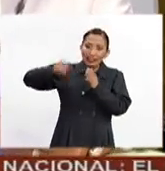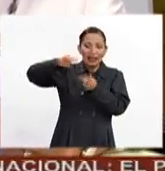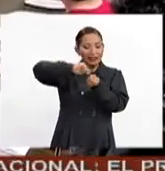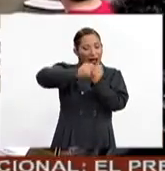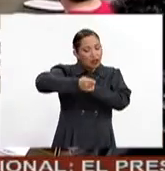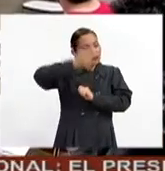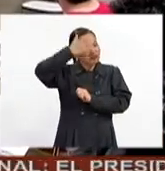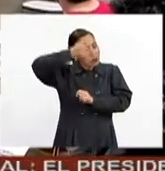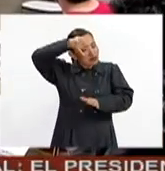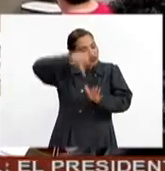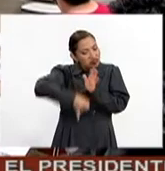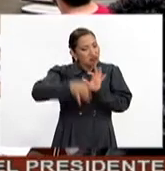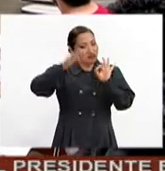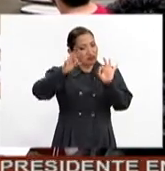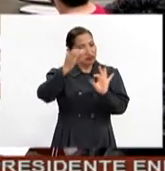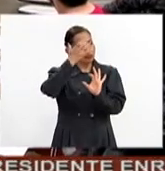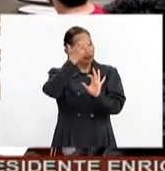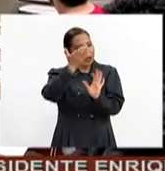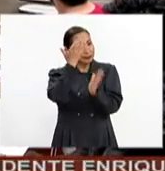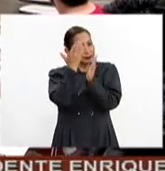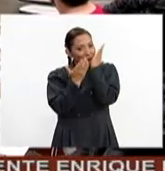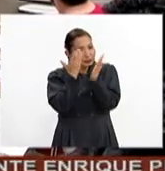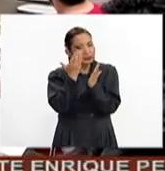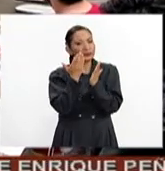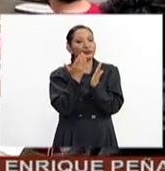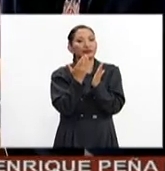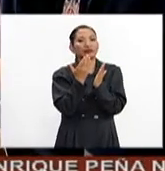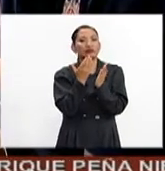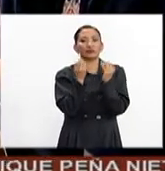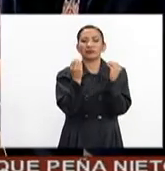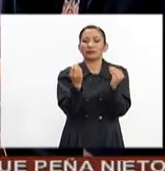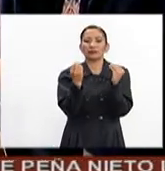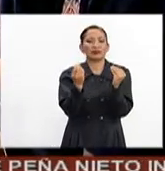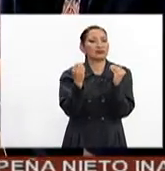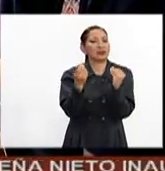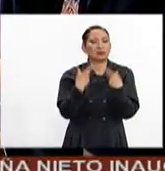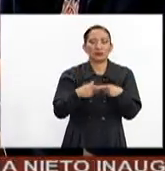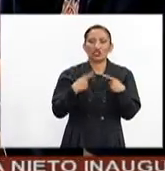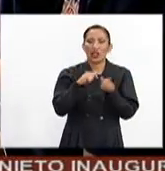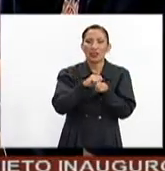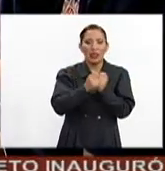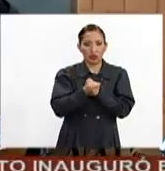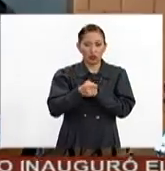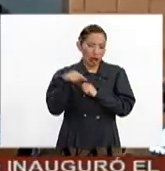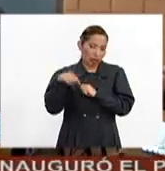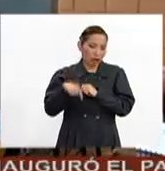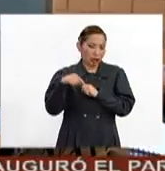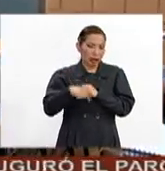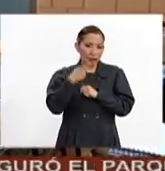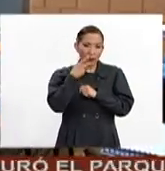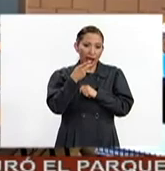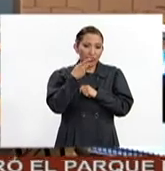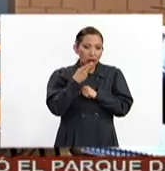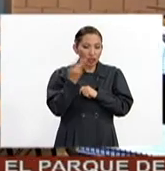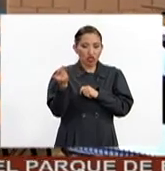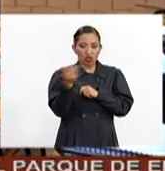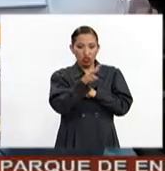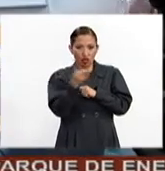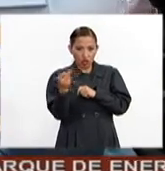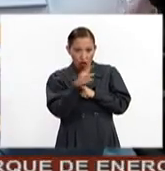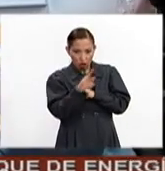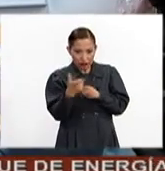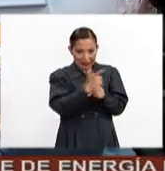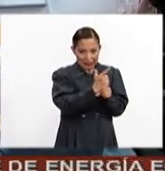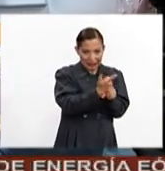traductores especializados formados, porque muchos de los traductores, y aquí, bueno, estoy hablando